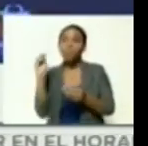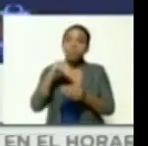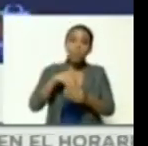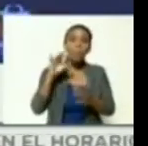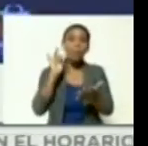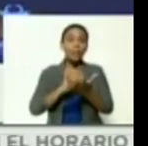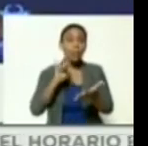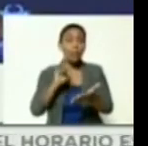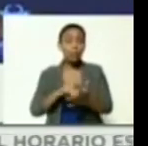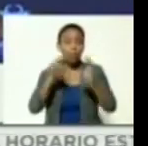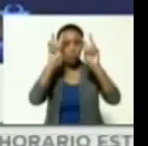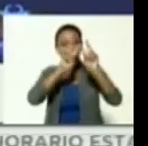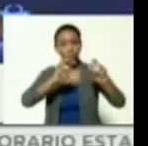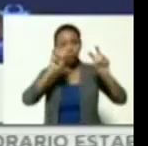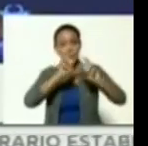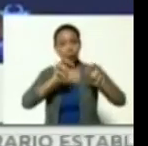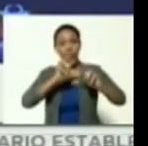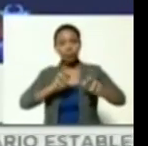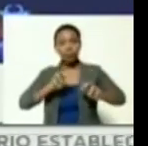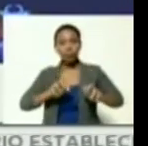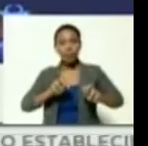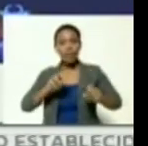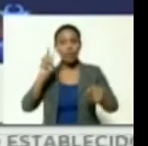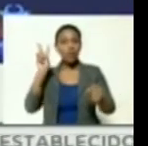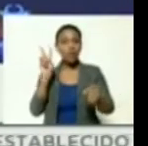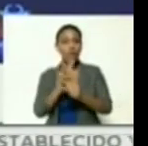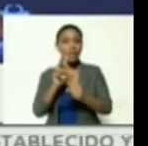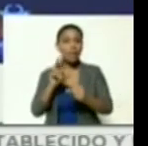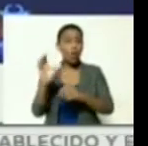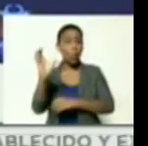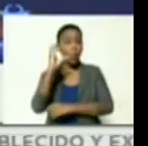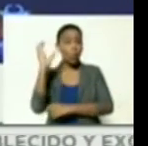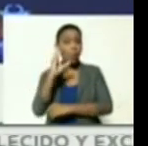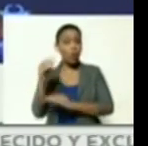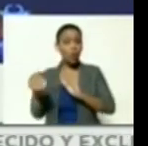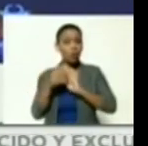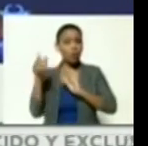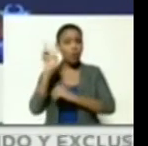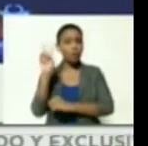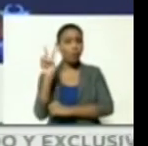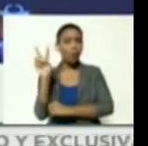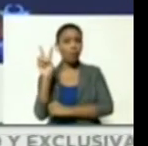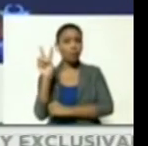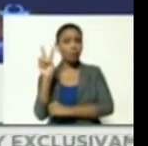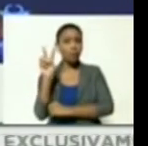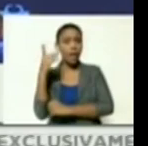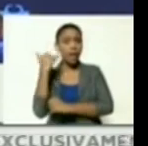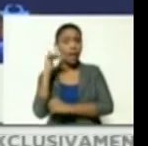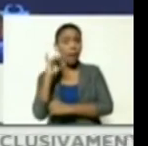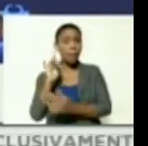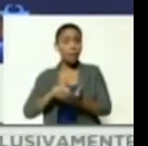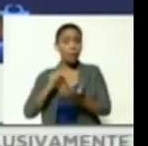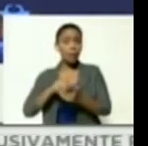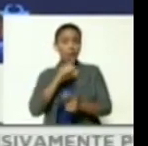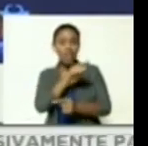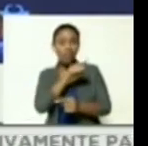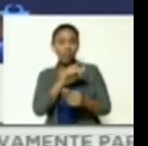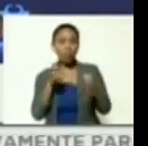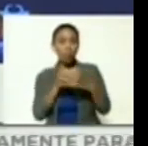participar e investiguen la violencia colombiana contra Venezuela, la existencia de esos